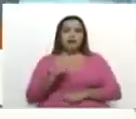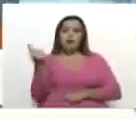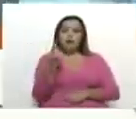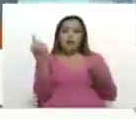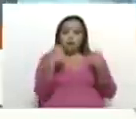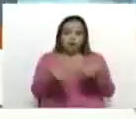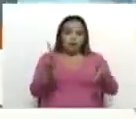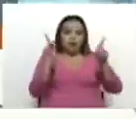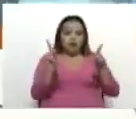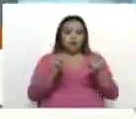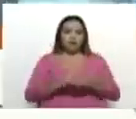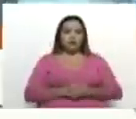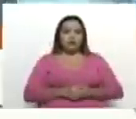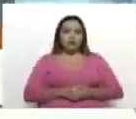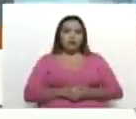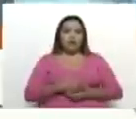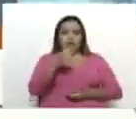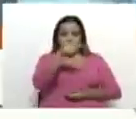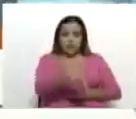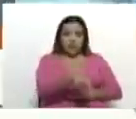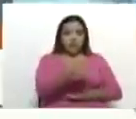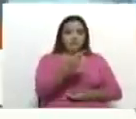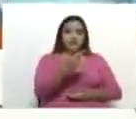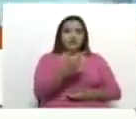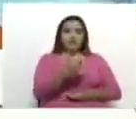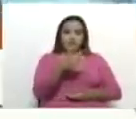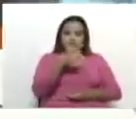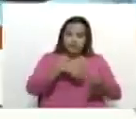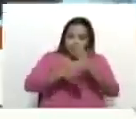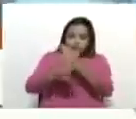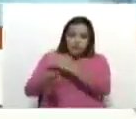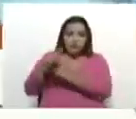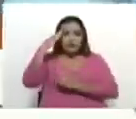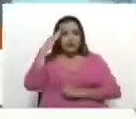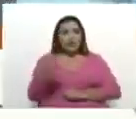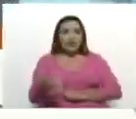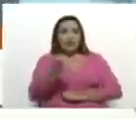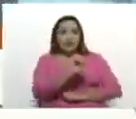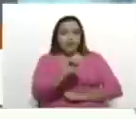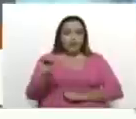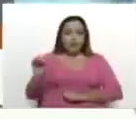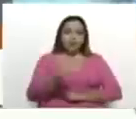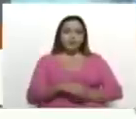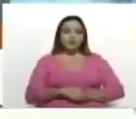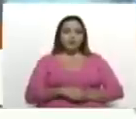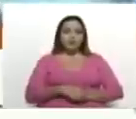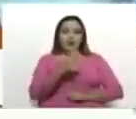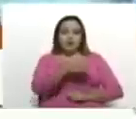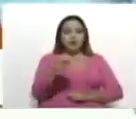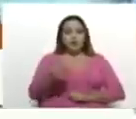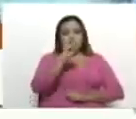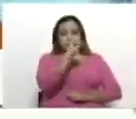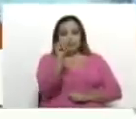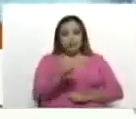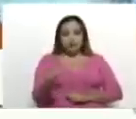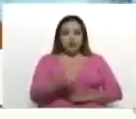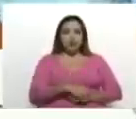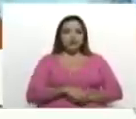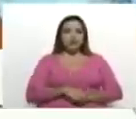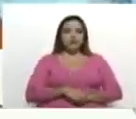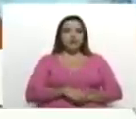oportunidad en que salieron de aquí los Llaneros de apure los orientales los zulianos